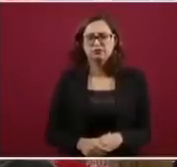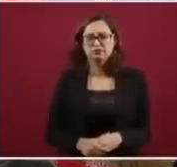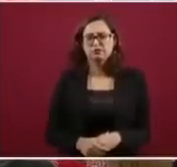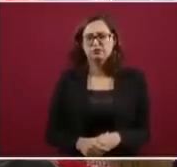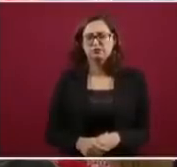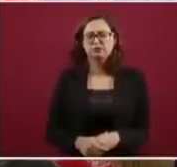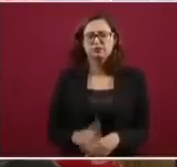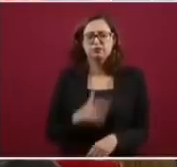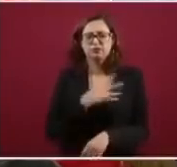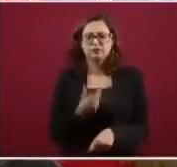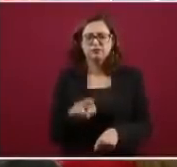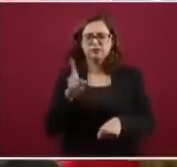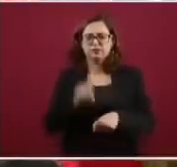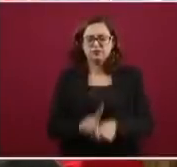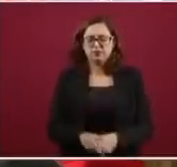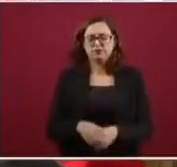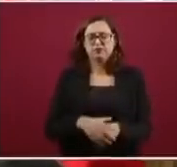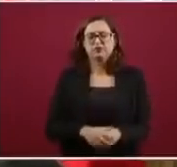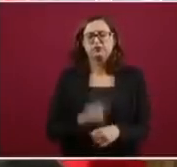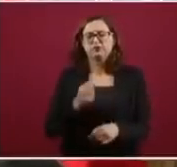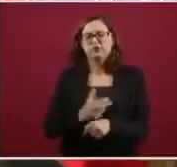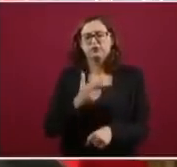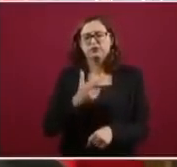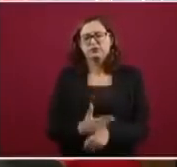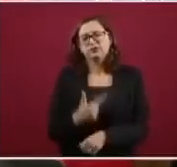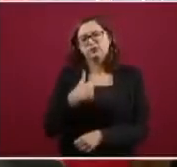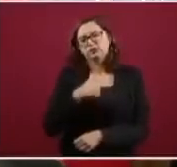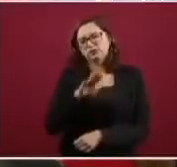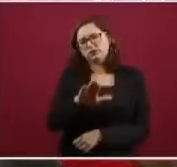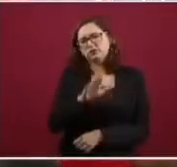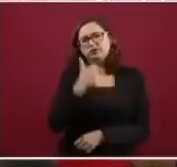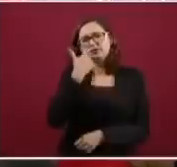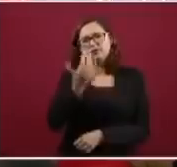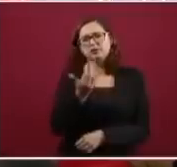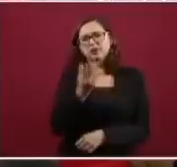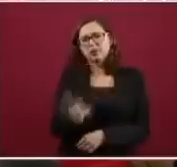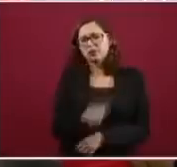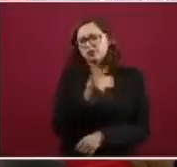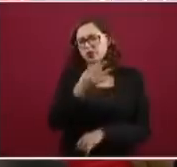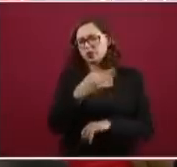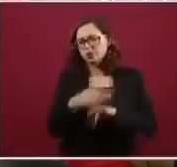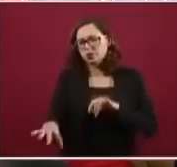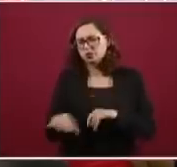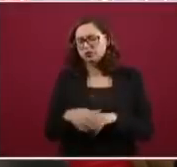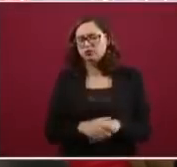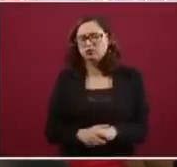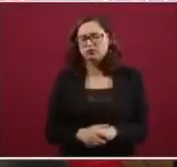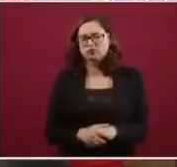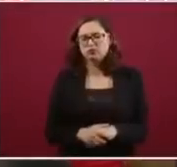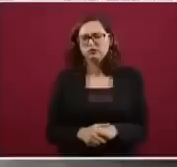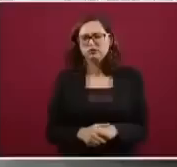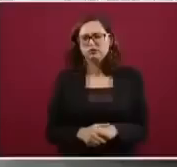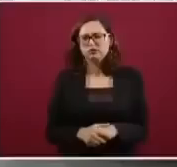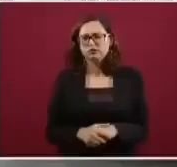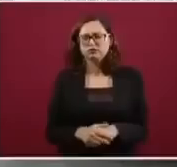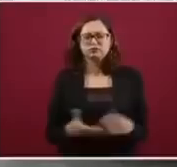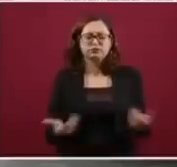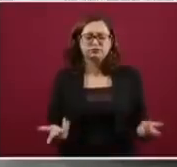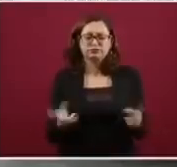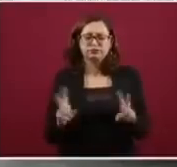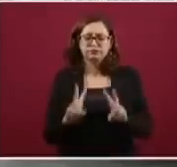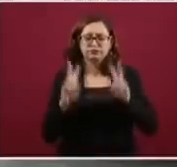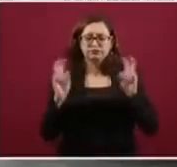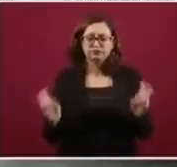bueno secretario mar caballero de informantes virales nada más para preguntarle para finalizar qué va a pasar con la inversión